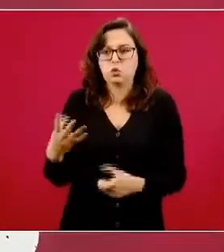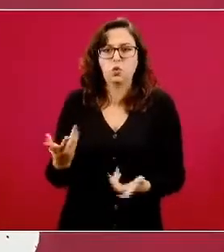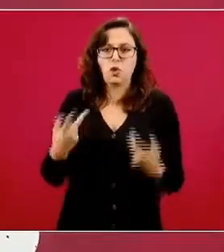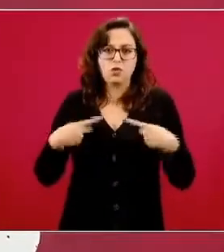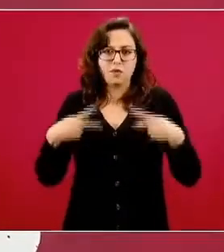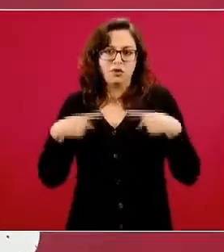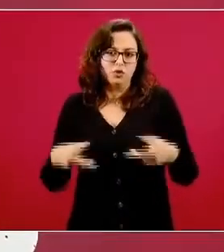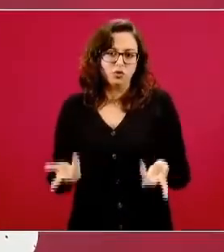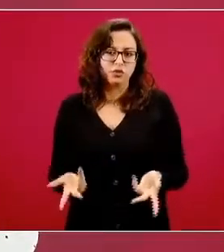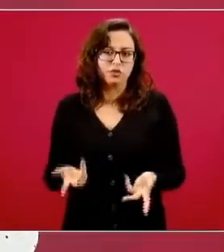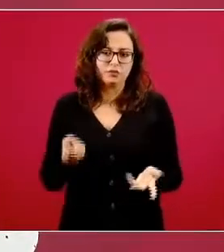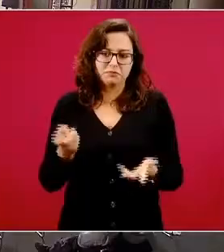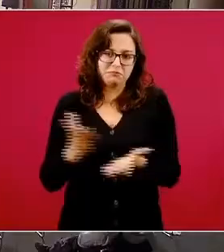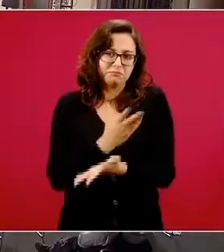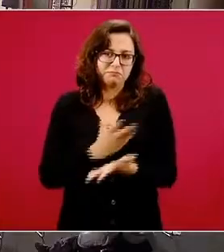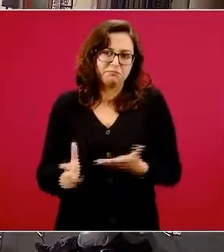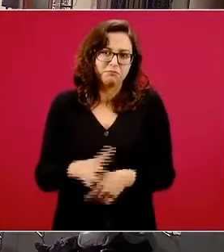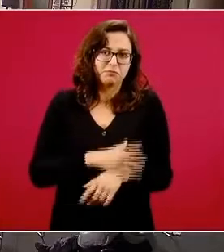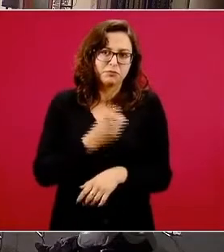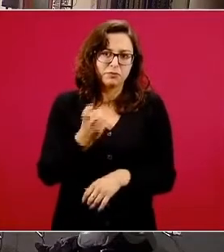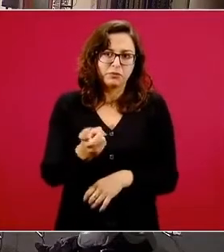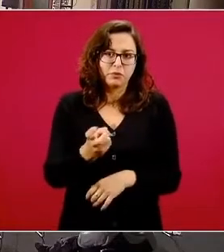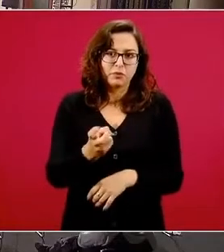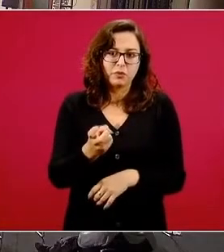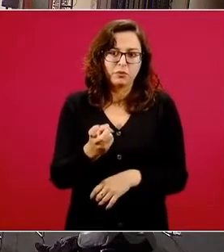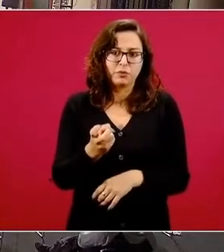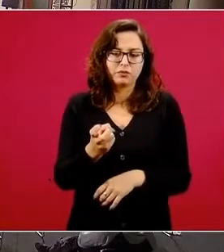hacer esta diferencia. Por eso,